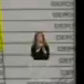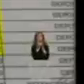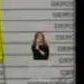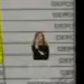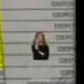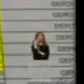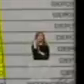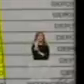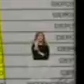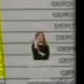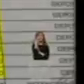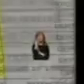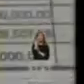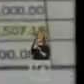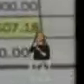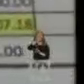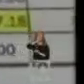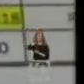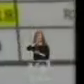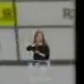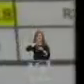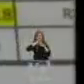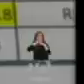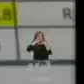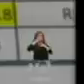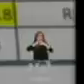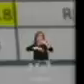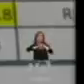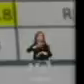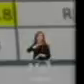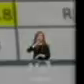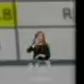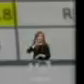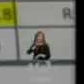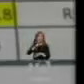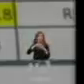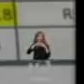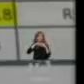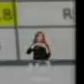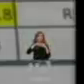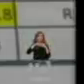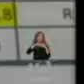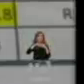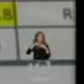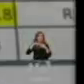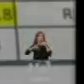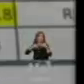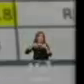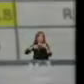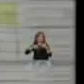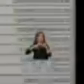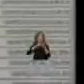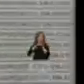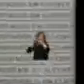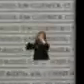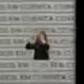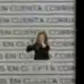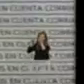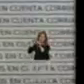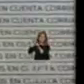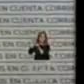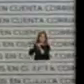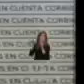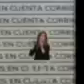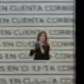fechas 15 y 18 de marzo, sumado a los $309,000 de una retención judicial hecha a la cuenta de Telconet y al cheque